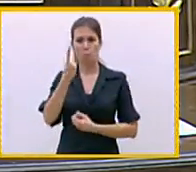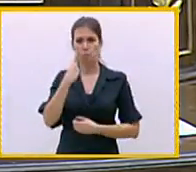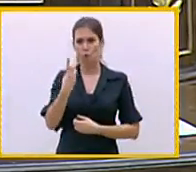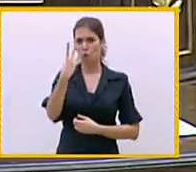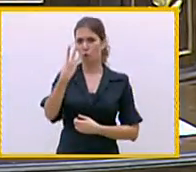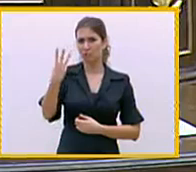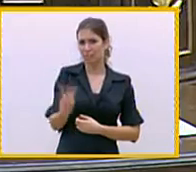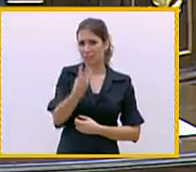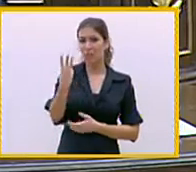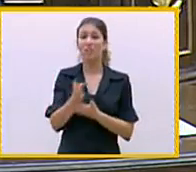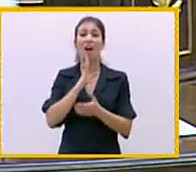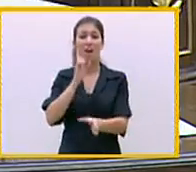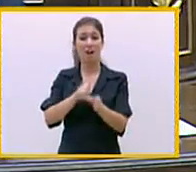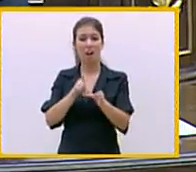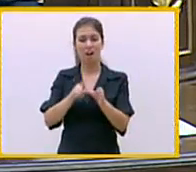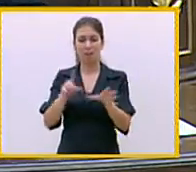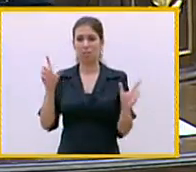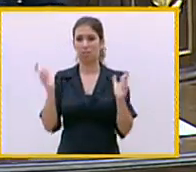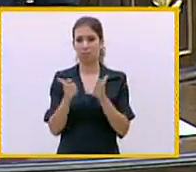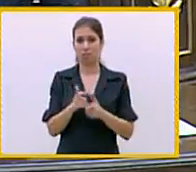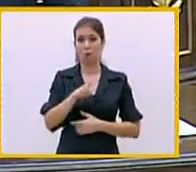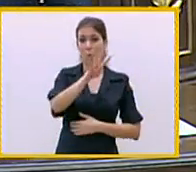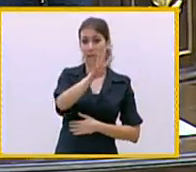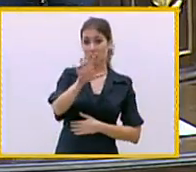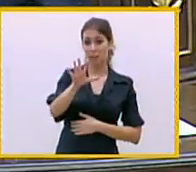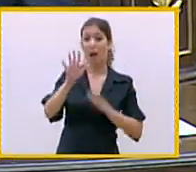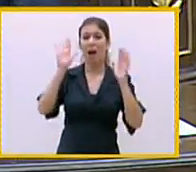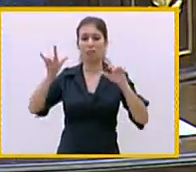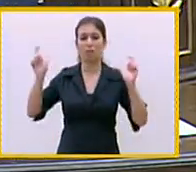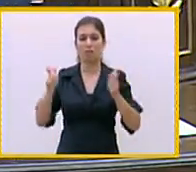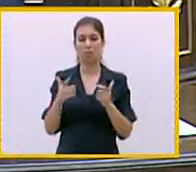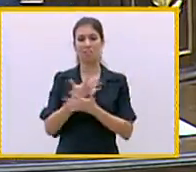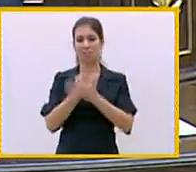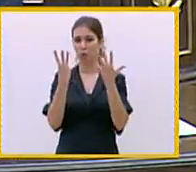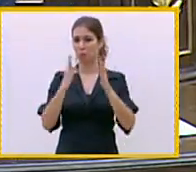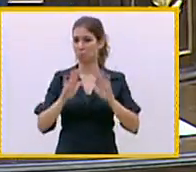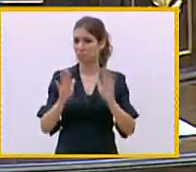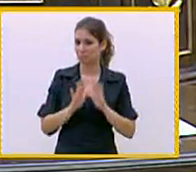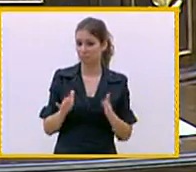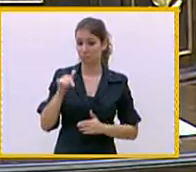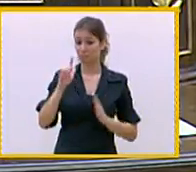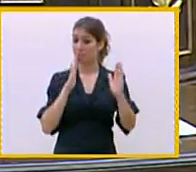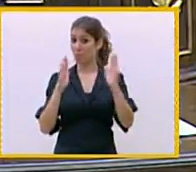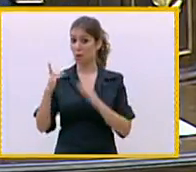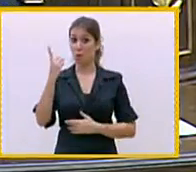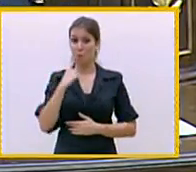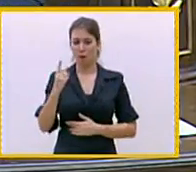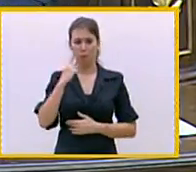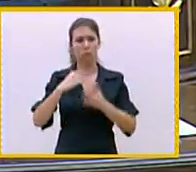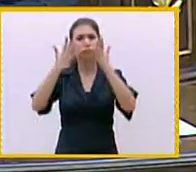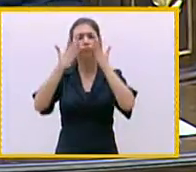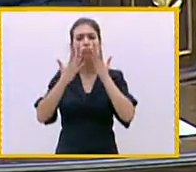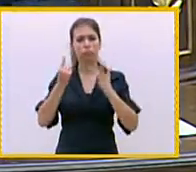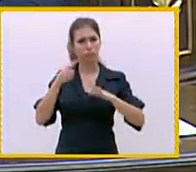entidades, de 45 a 18. En este periodo, las entidades financieras han saneado activos por un